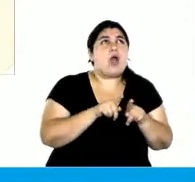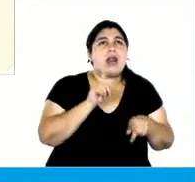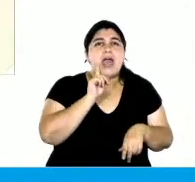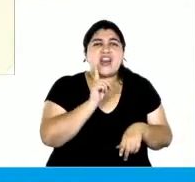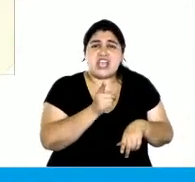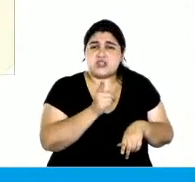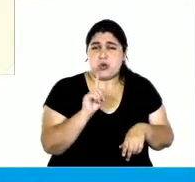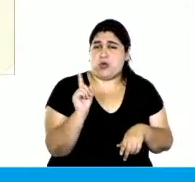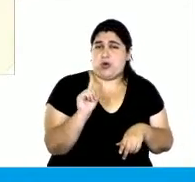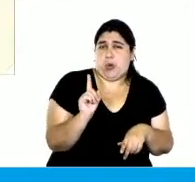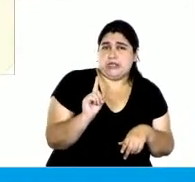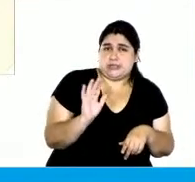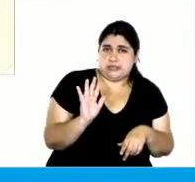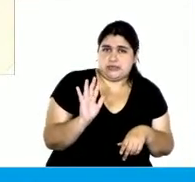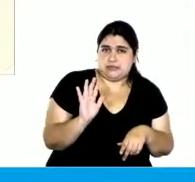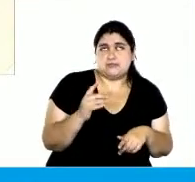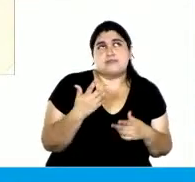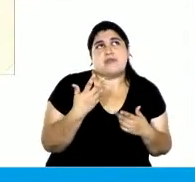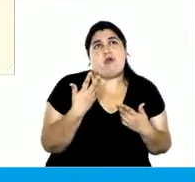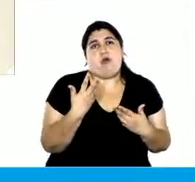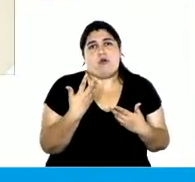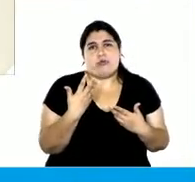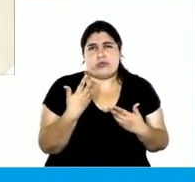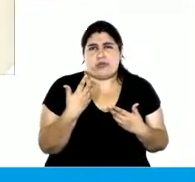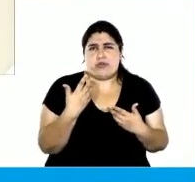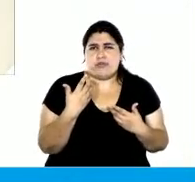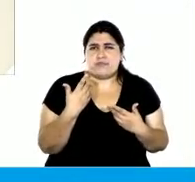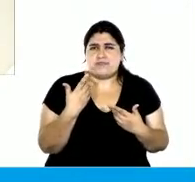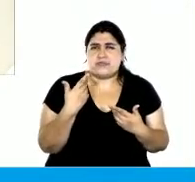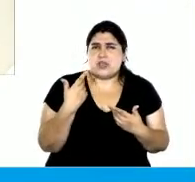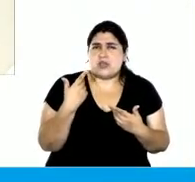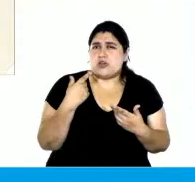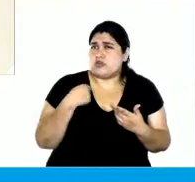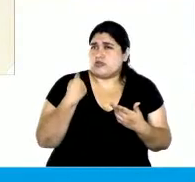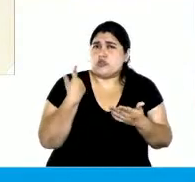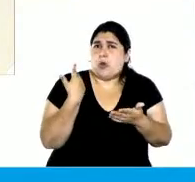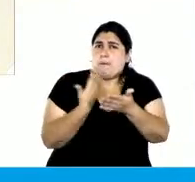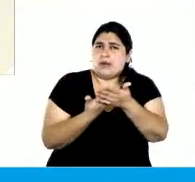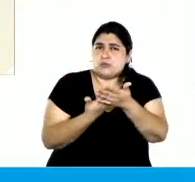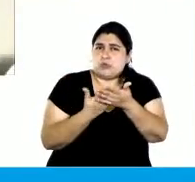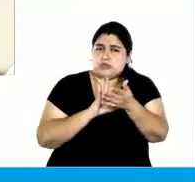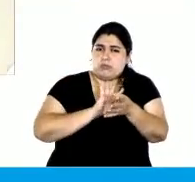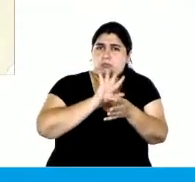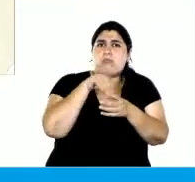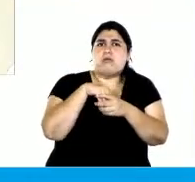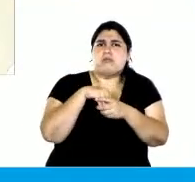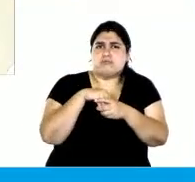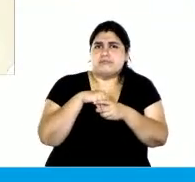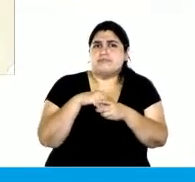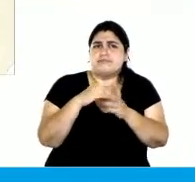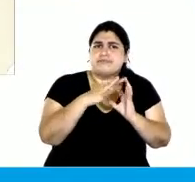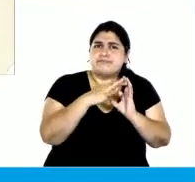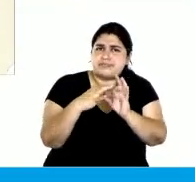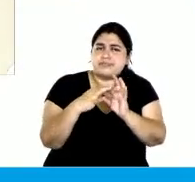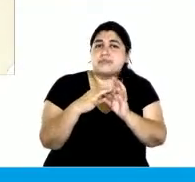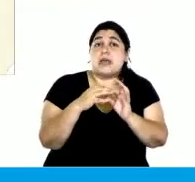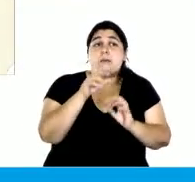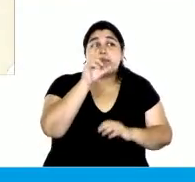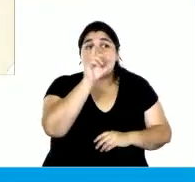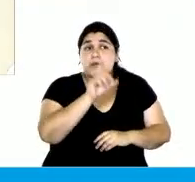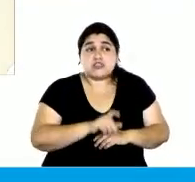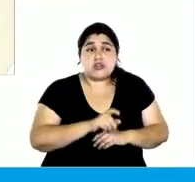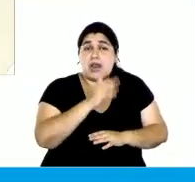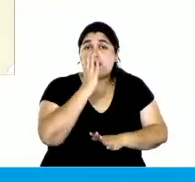Y obviamente, este supuesto nosotros adherimos a la idea que por el solo hecho de tener